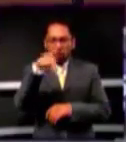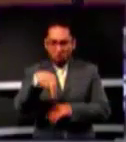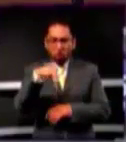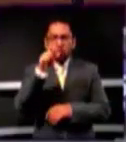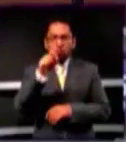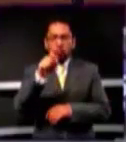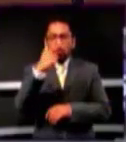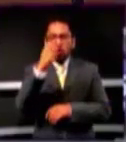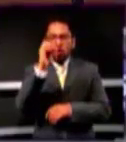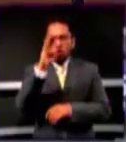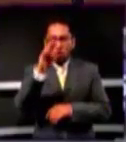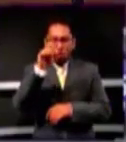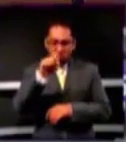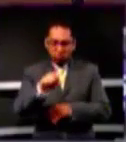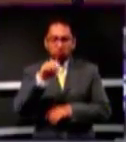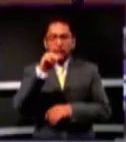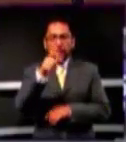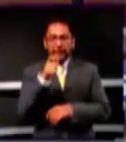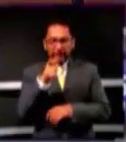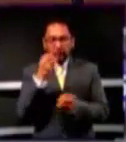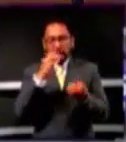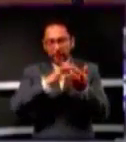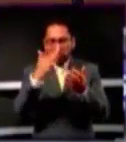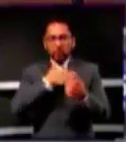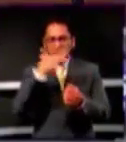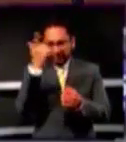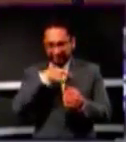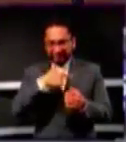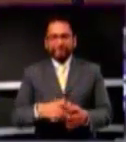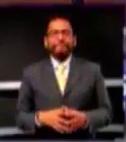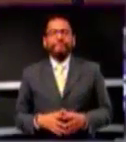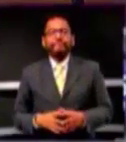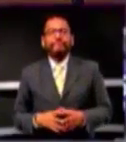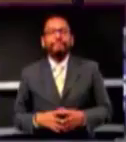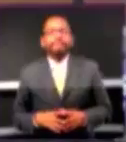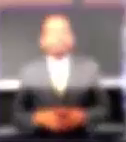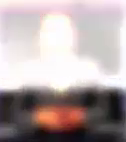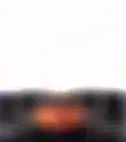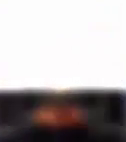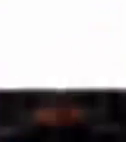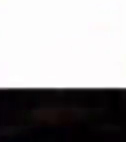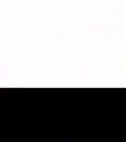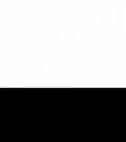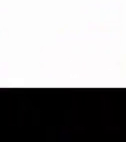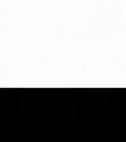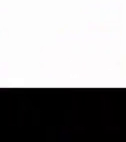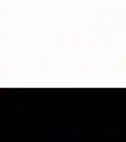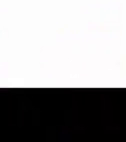prodecon.gob.mx. Muy bien, muchísimas gracias. Buenas noches. Gracias, Rodrigo. Buenas noches y buenas noches a todos.